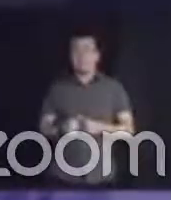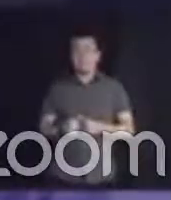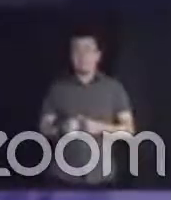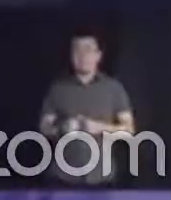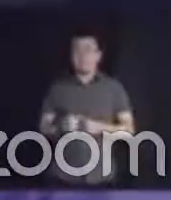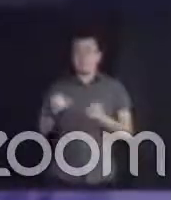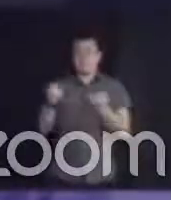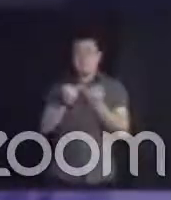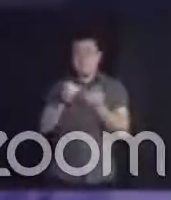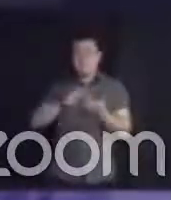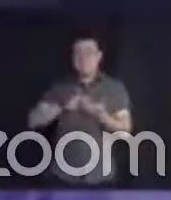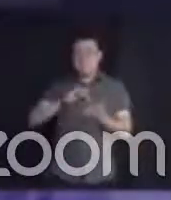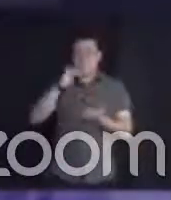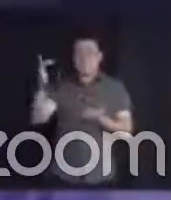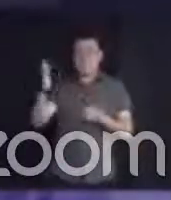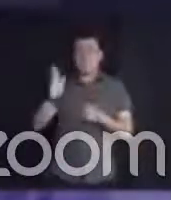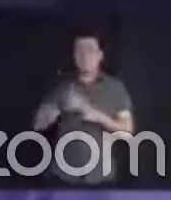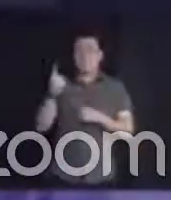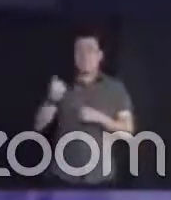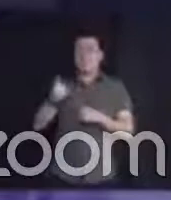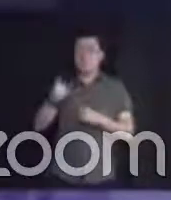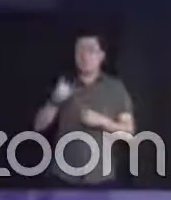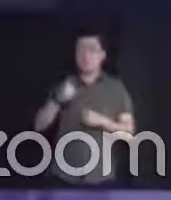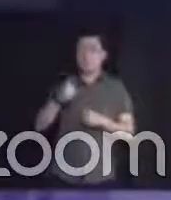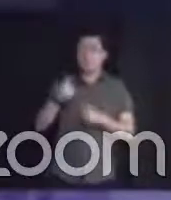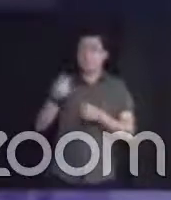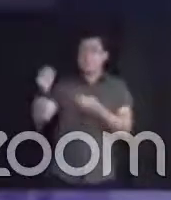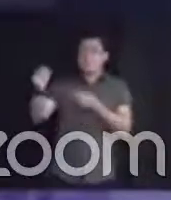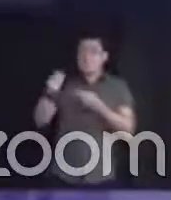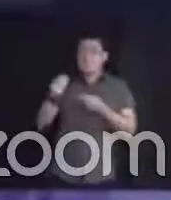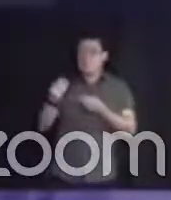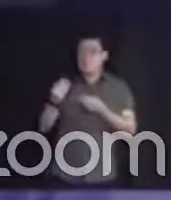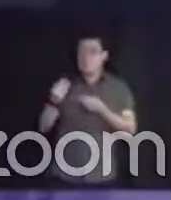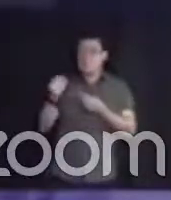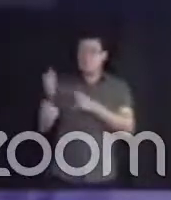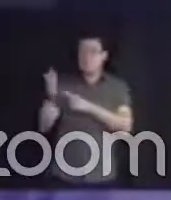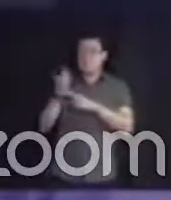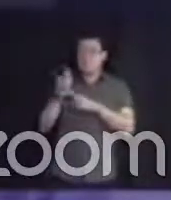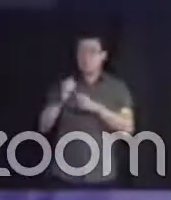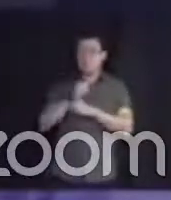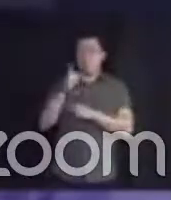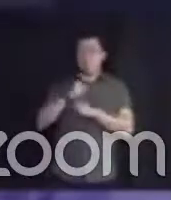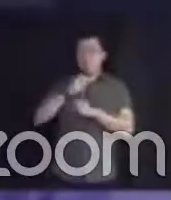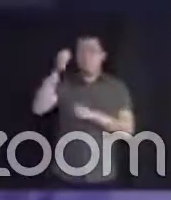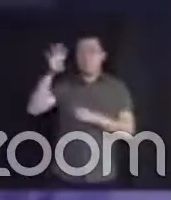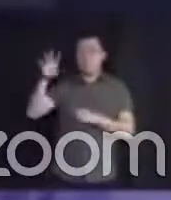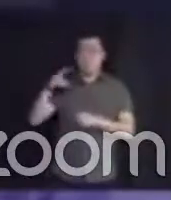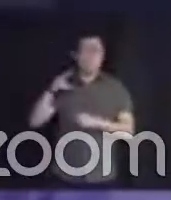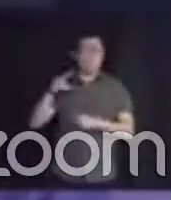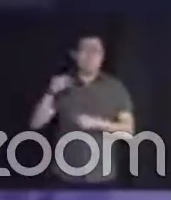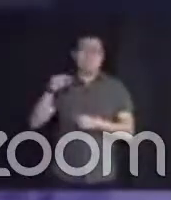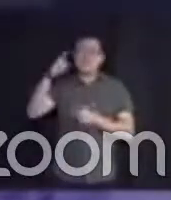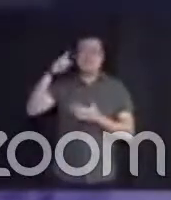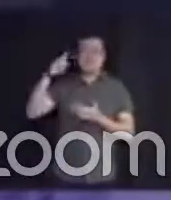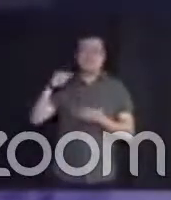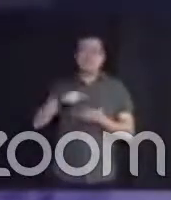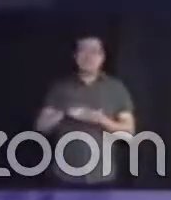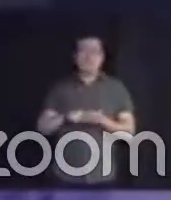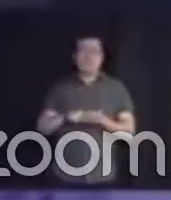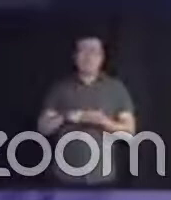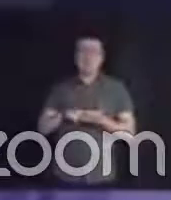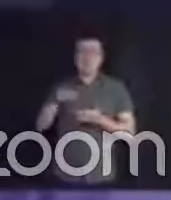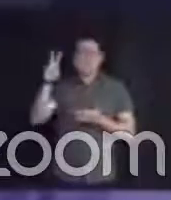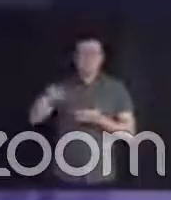Y gracias porque cuando me dieron la oportunidad de OmniLife, yo no me la creía.